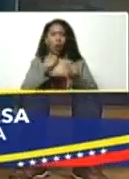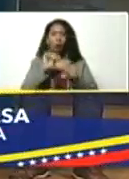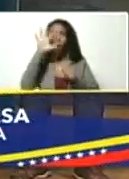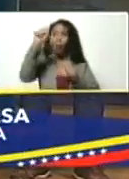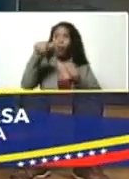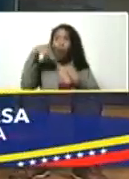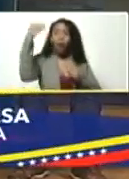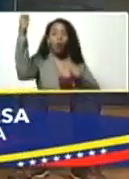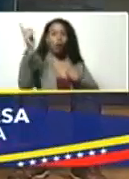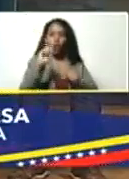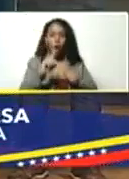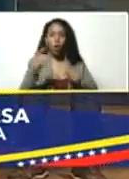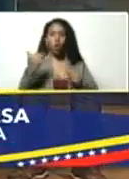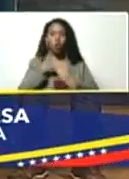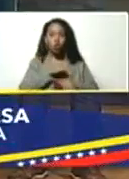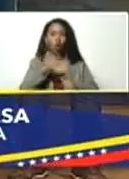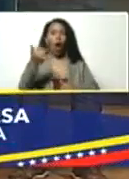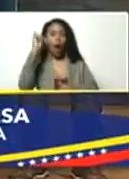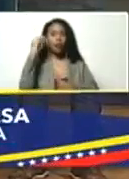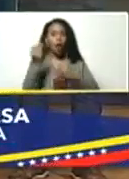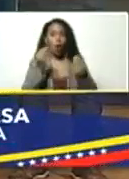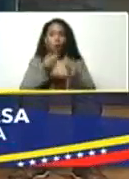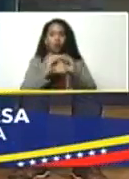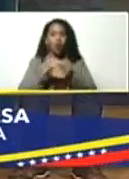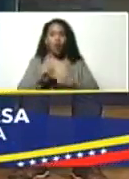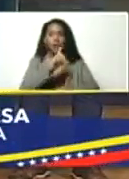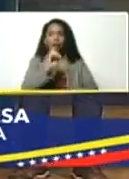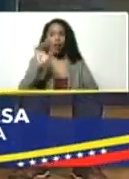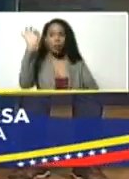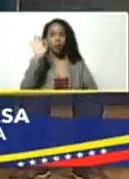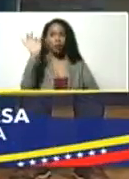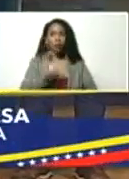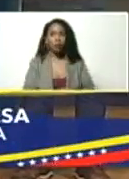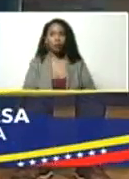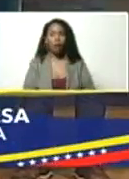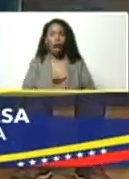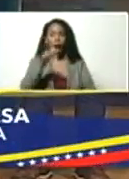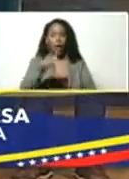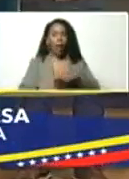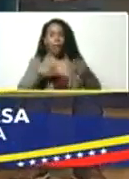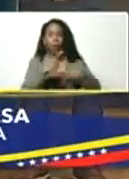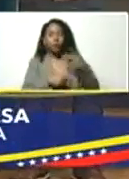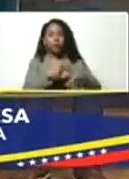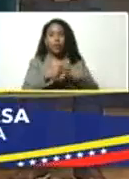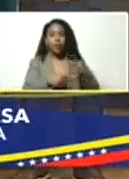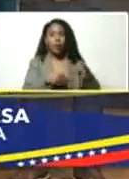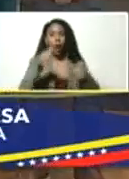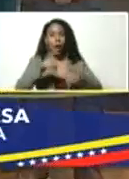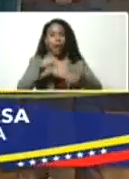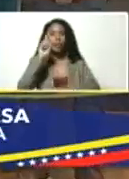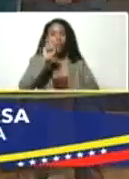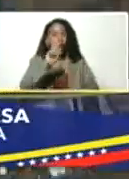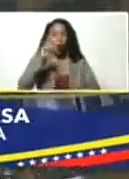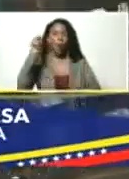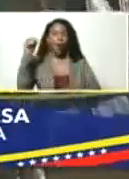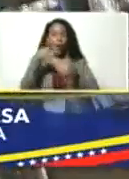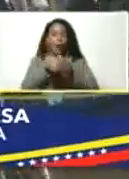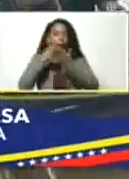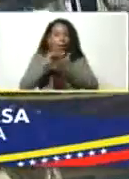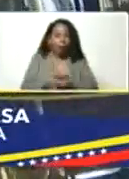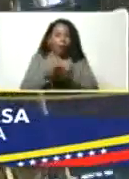las resinas. Nosotros tenemos cubierta el 100%. Aquí vamos a producir 120 mil